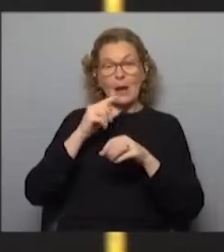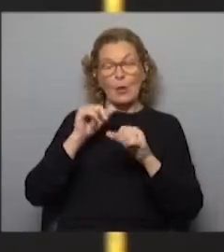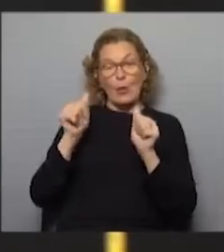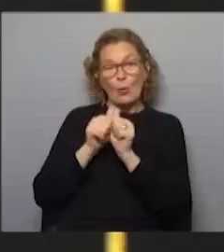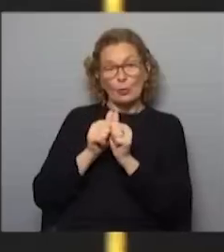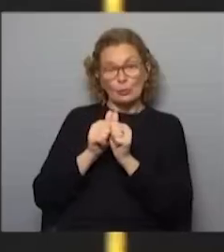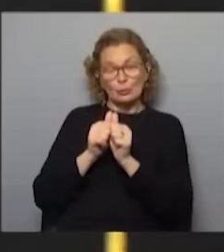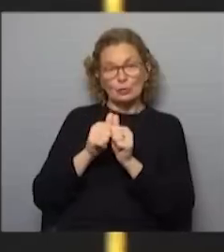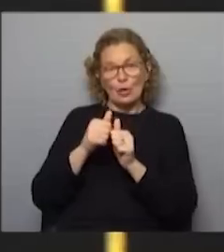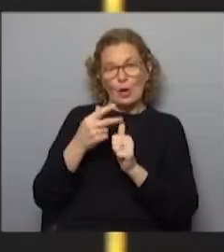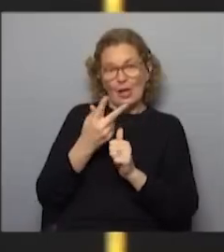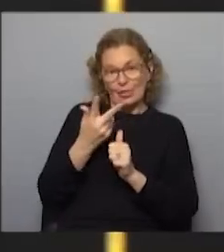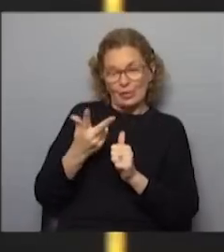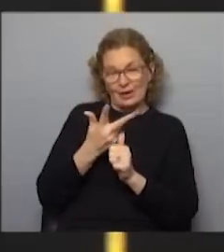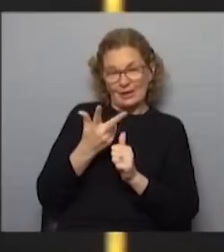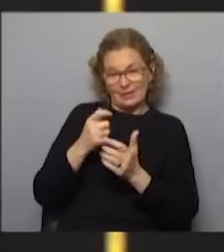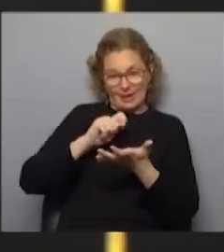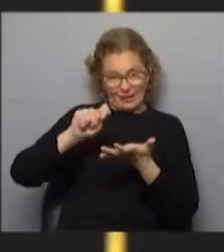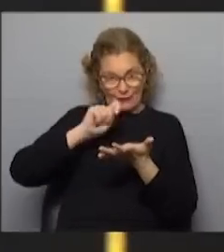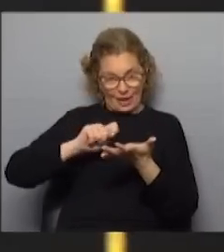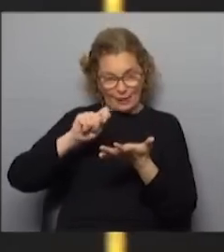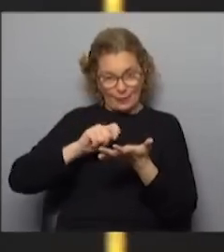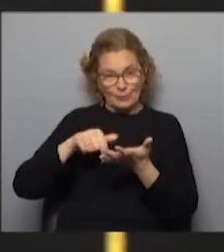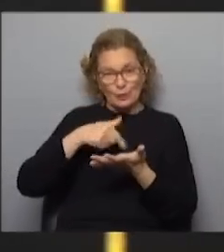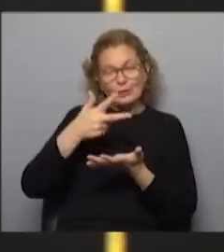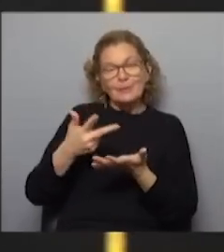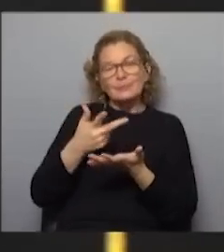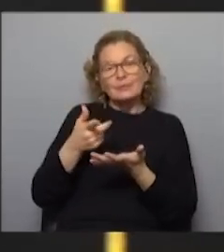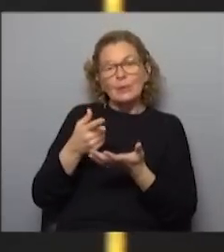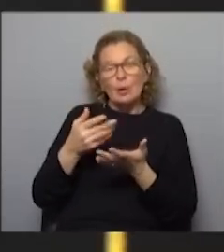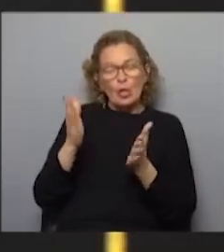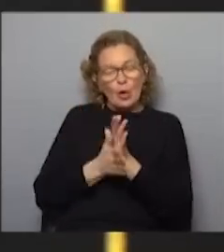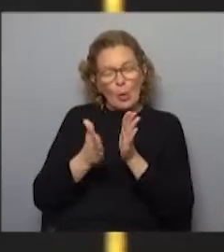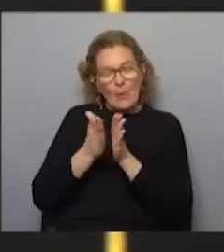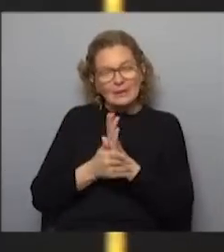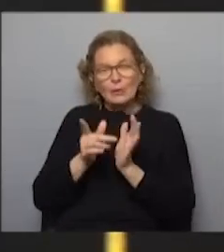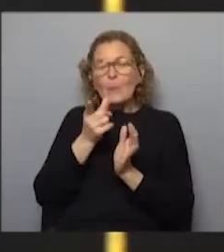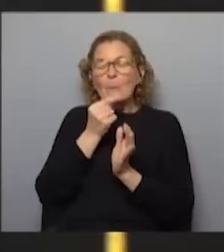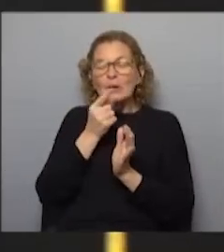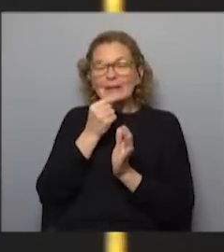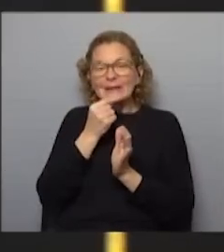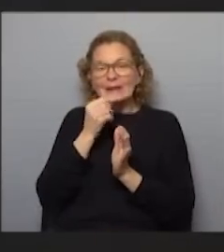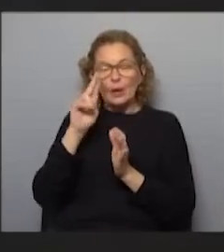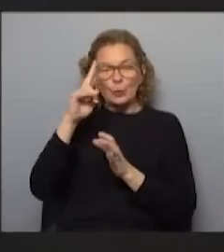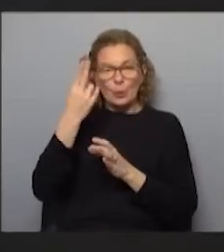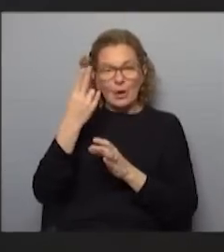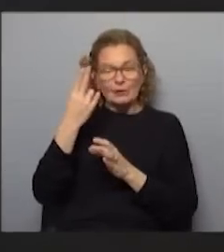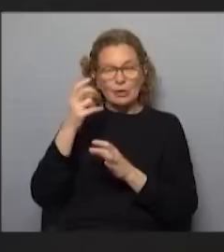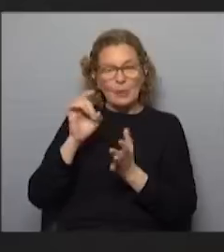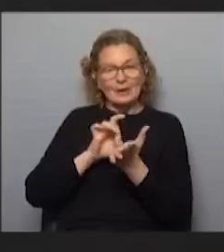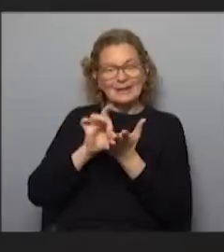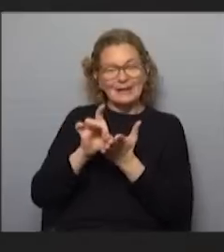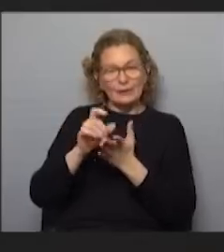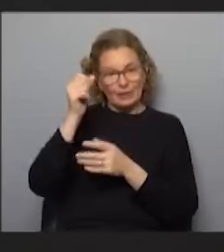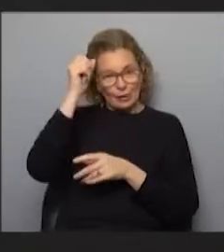Aparicio y Mercedes Terra los tres son autores se nutre principalmente de los documentos policiales uruguayos producidos por el servicio de